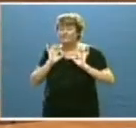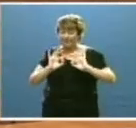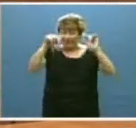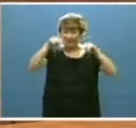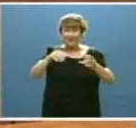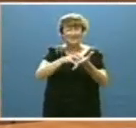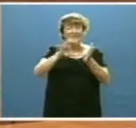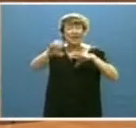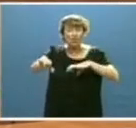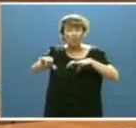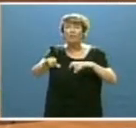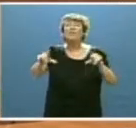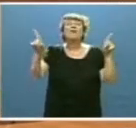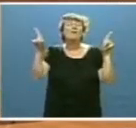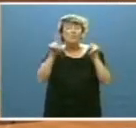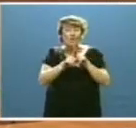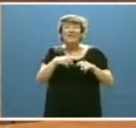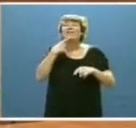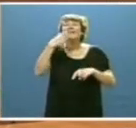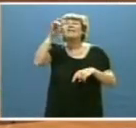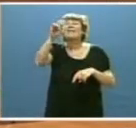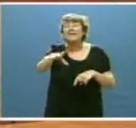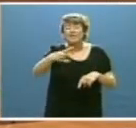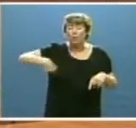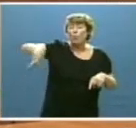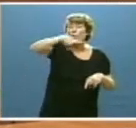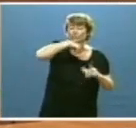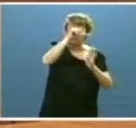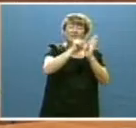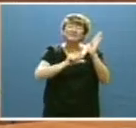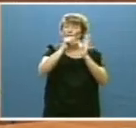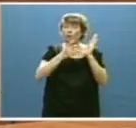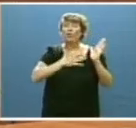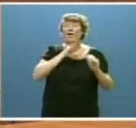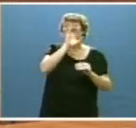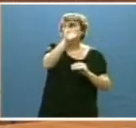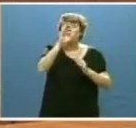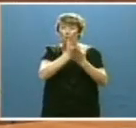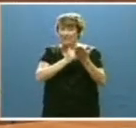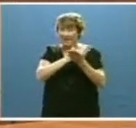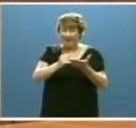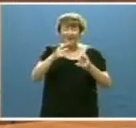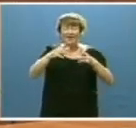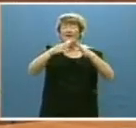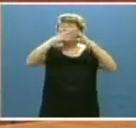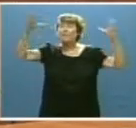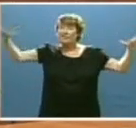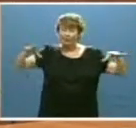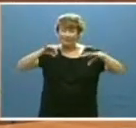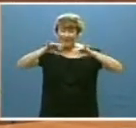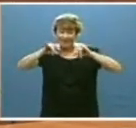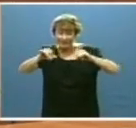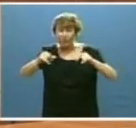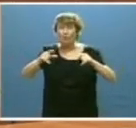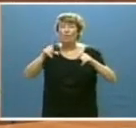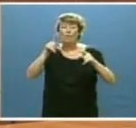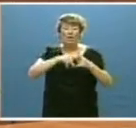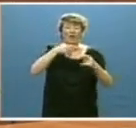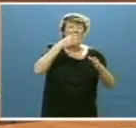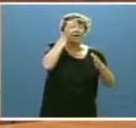castilla y león' son las que definen nuestro estatuto de autonomía extensión del territorio dispersión